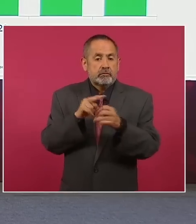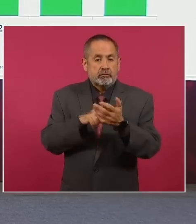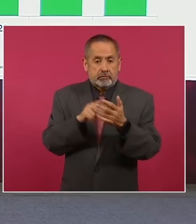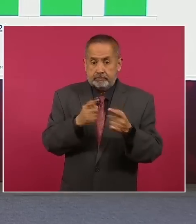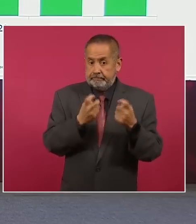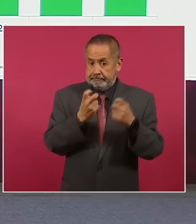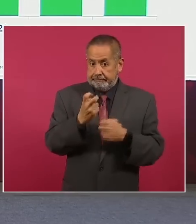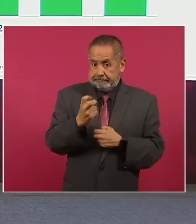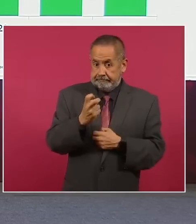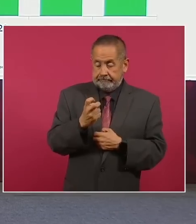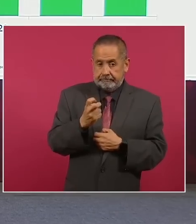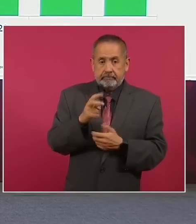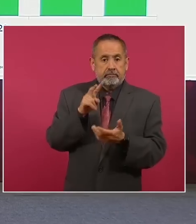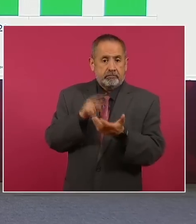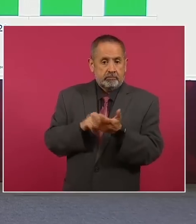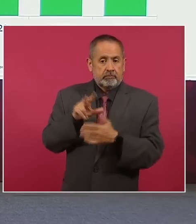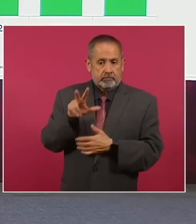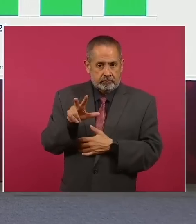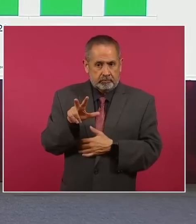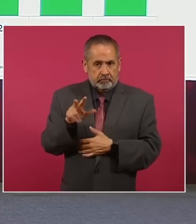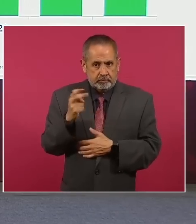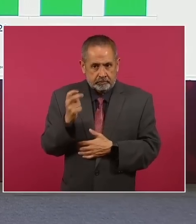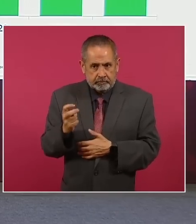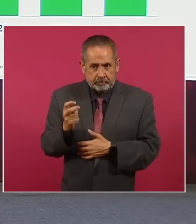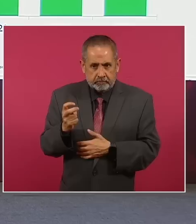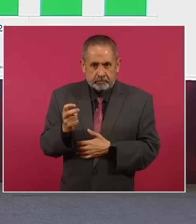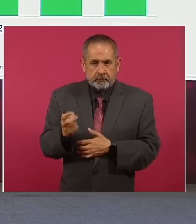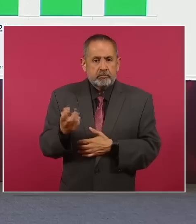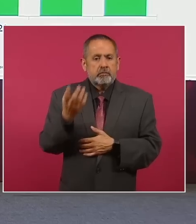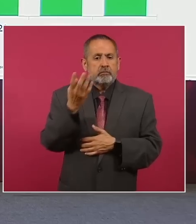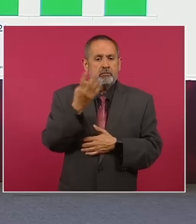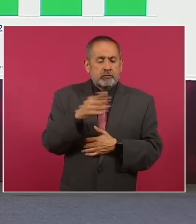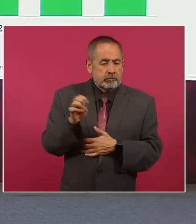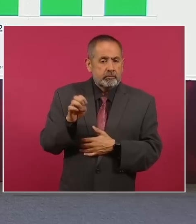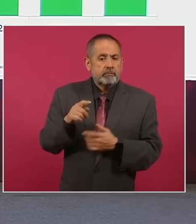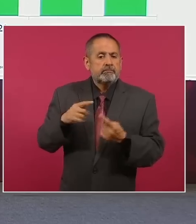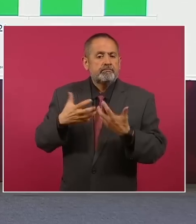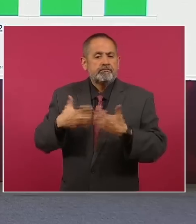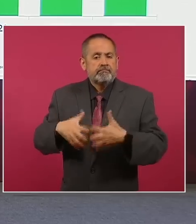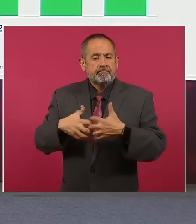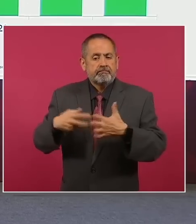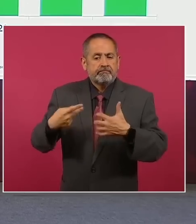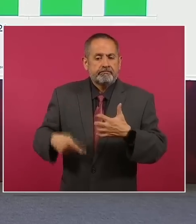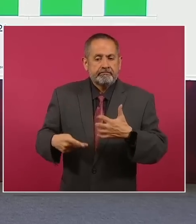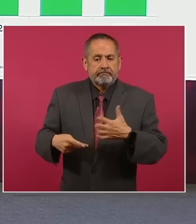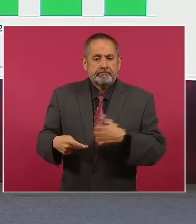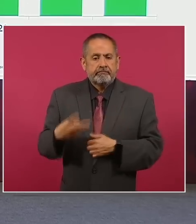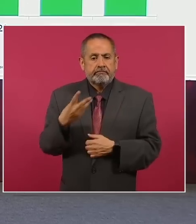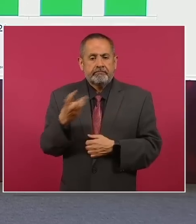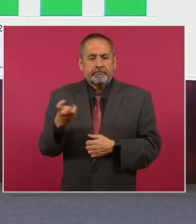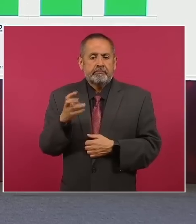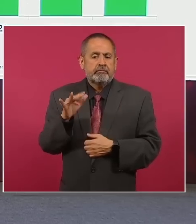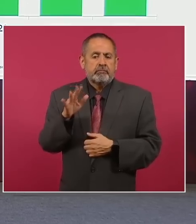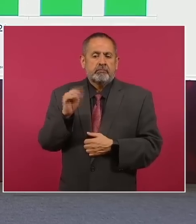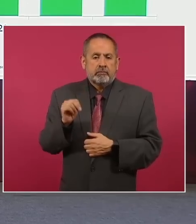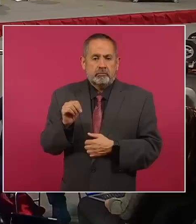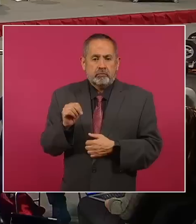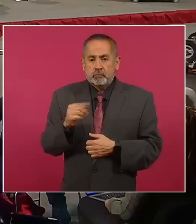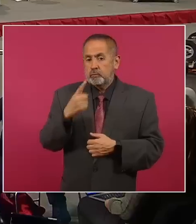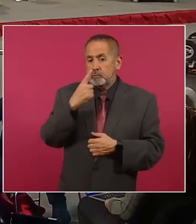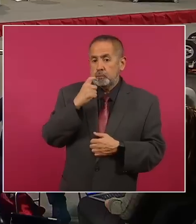recibimos, con una importación de 900 y con una producción de 359. Esto